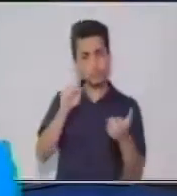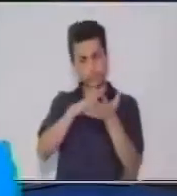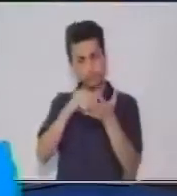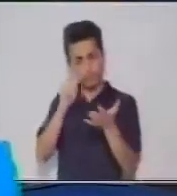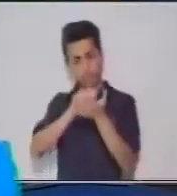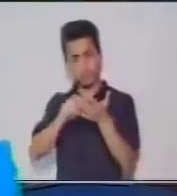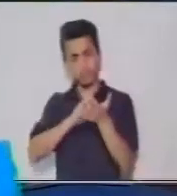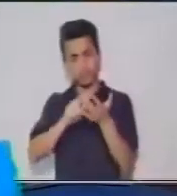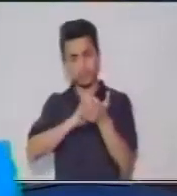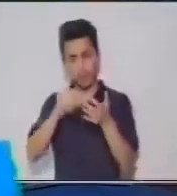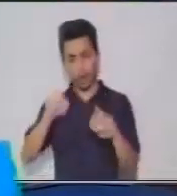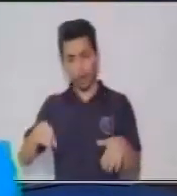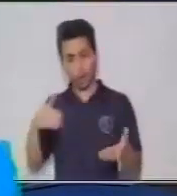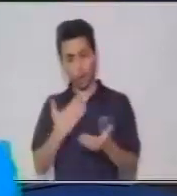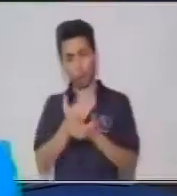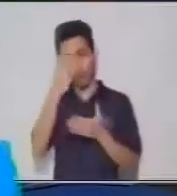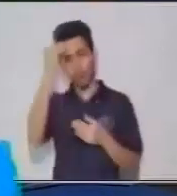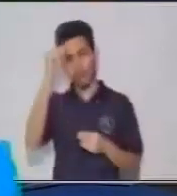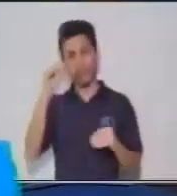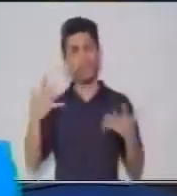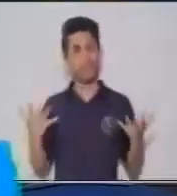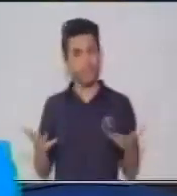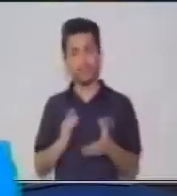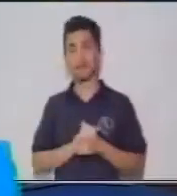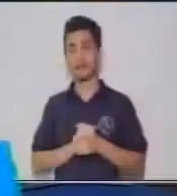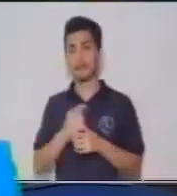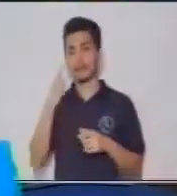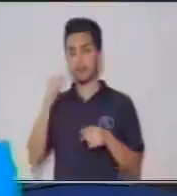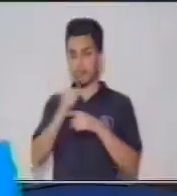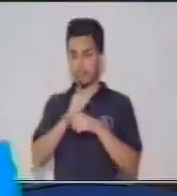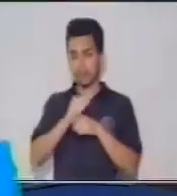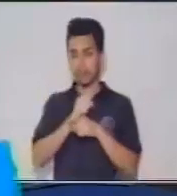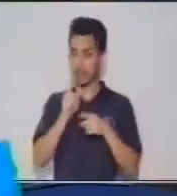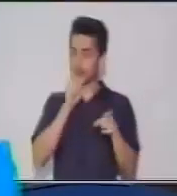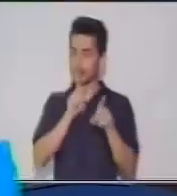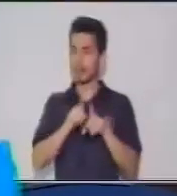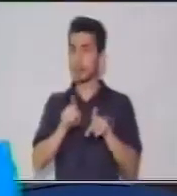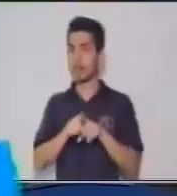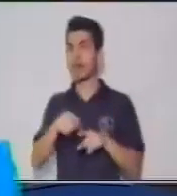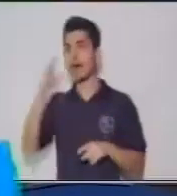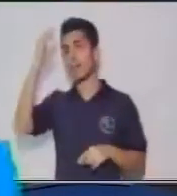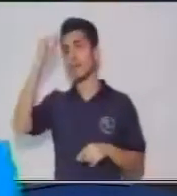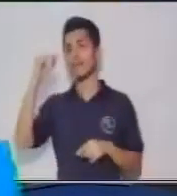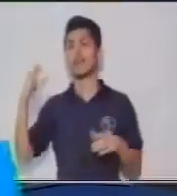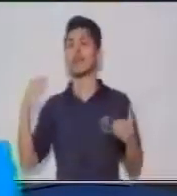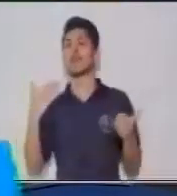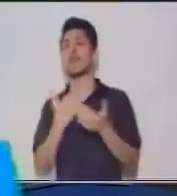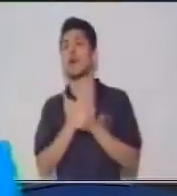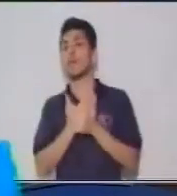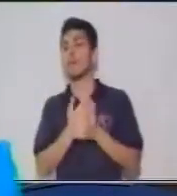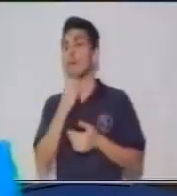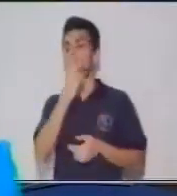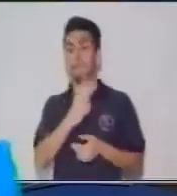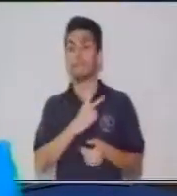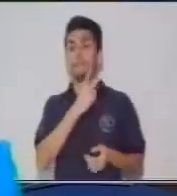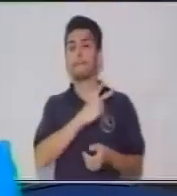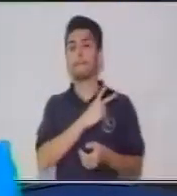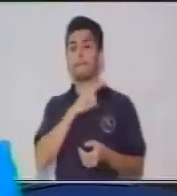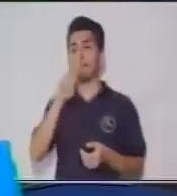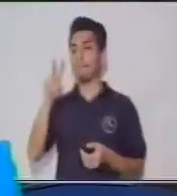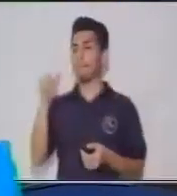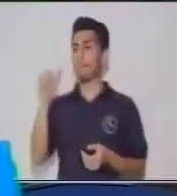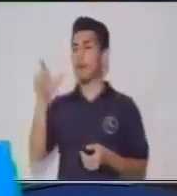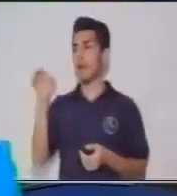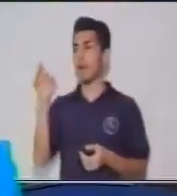nuevo aprendizaje del día de hoy. Y vamos a repasar también. Vamos a aprender un nuevo valor y sobre todo